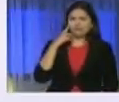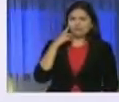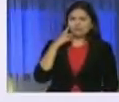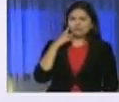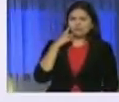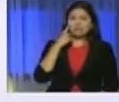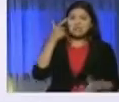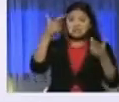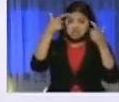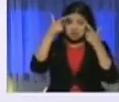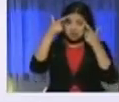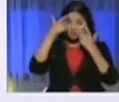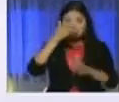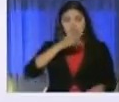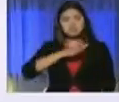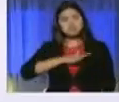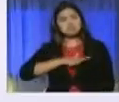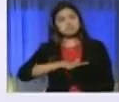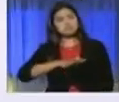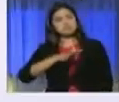tranquilo así,